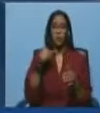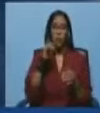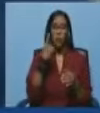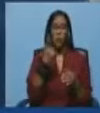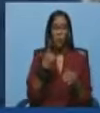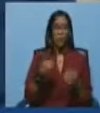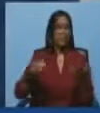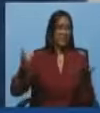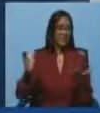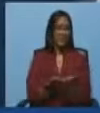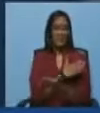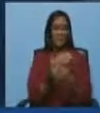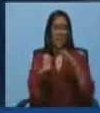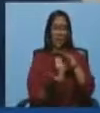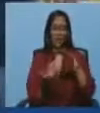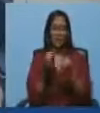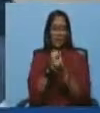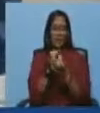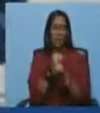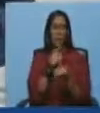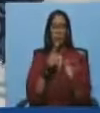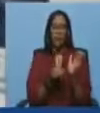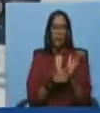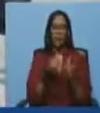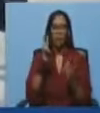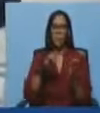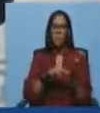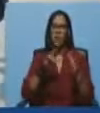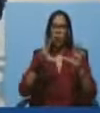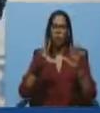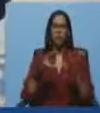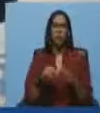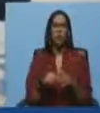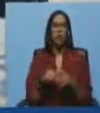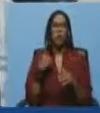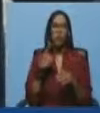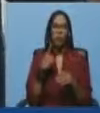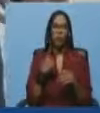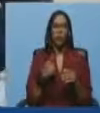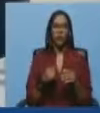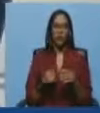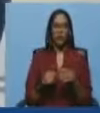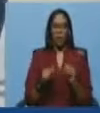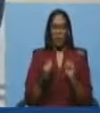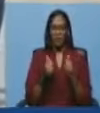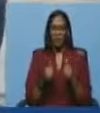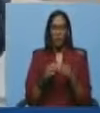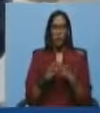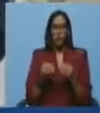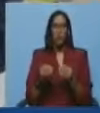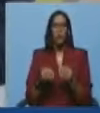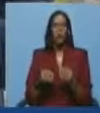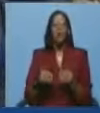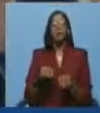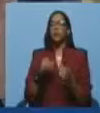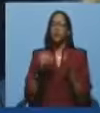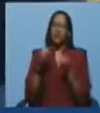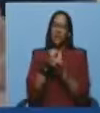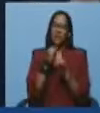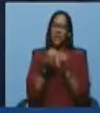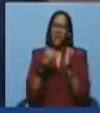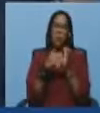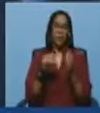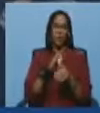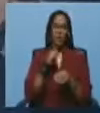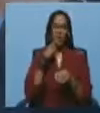el aparato estatal por completo. Eso fue como en el 2008. Ese es uno de los paradigmáticos que comenzó todo este rollo en los ciberataques. Para que no digan